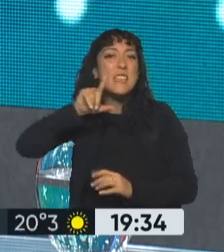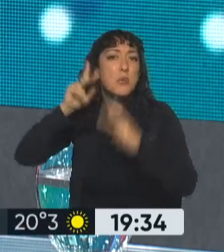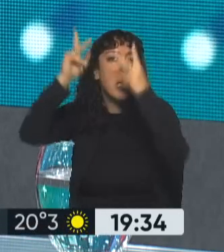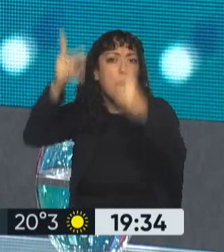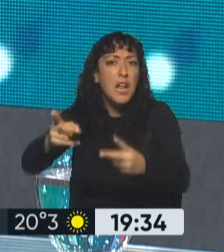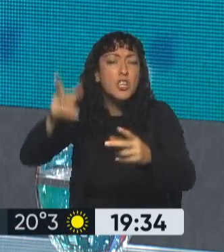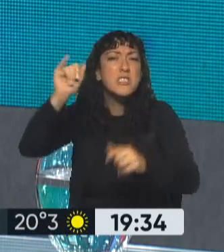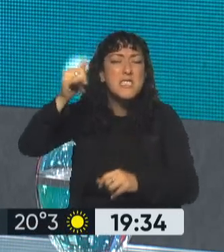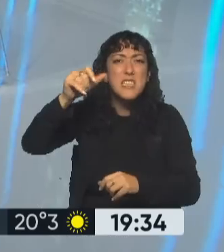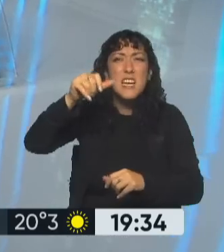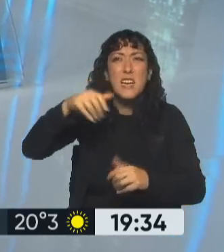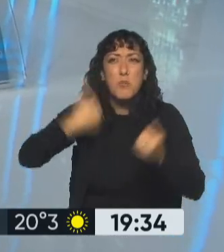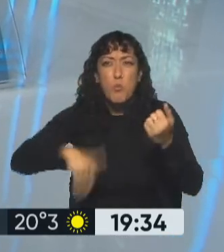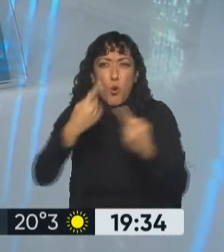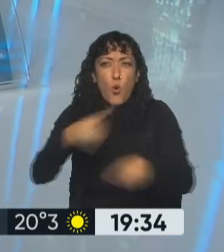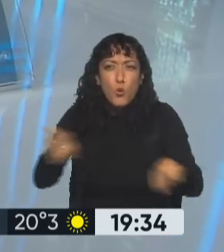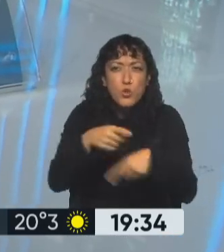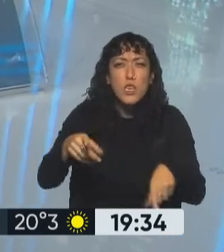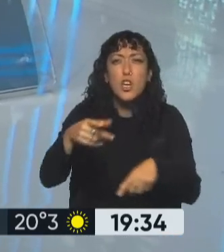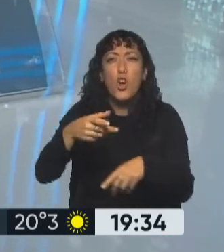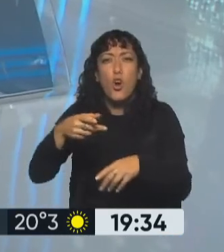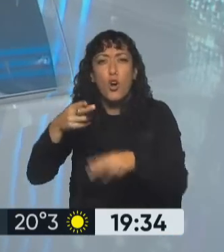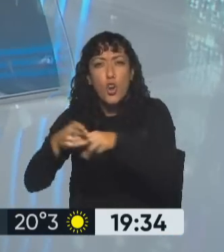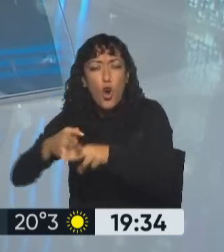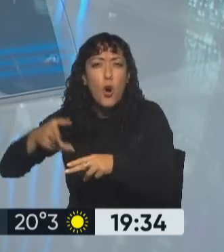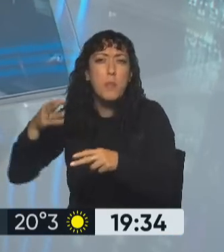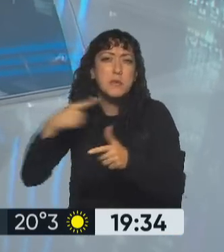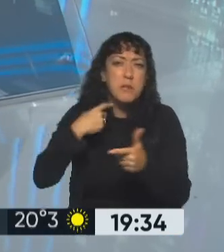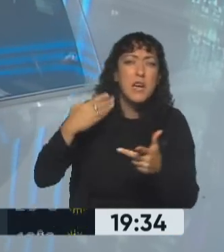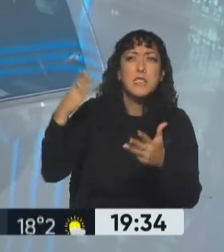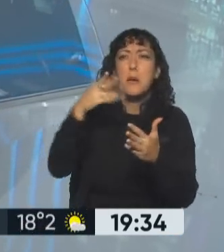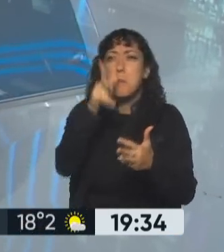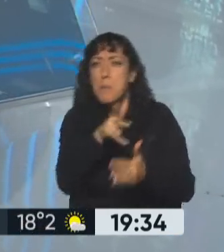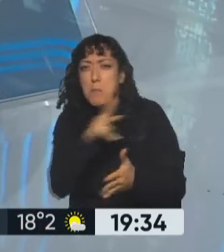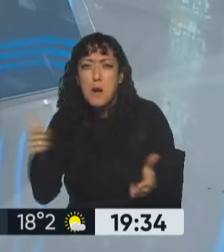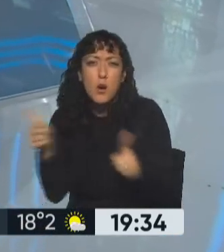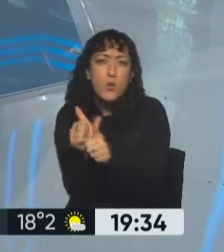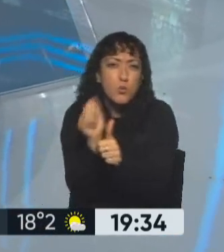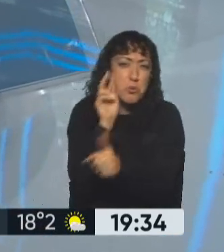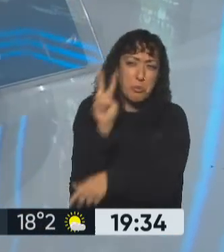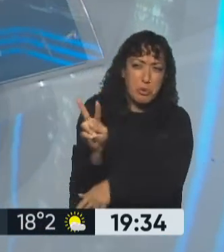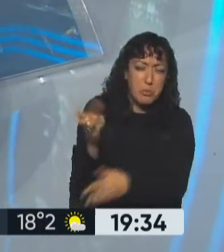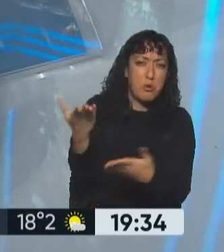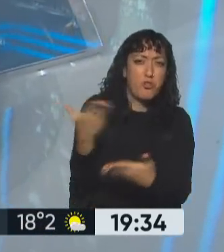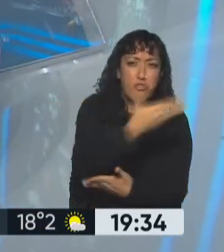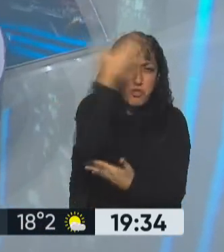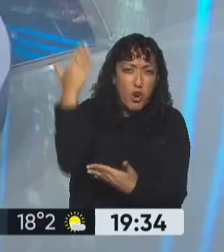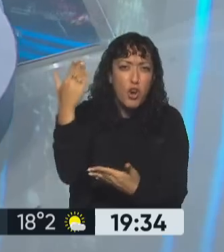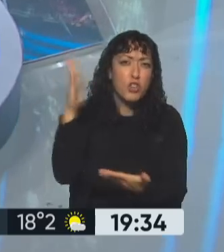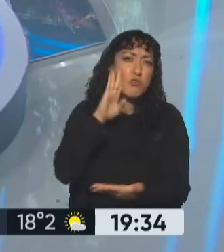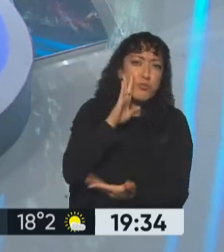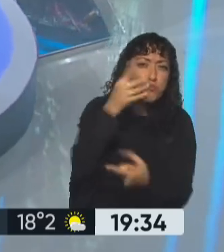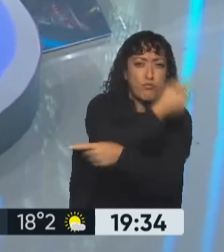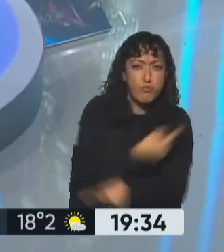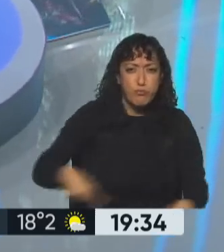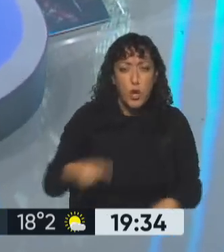Papa y León Gieco. Exactamente, Roma, España también, a foros de Naciones Unidas que iba a participar. Sí.